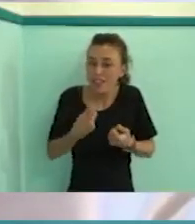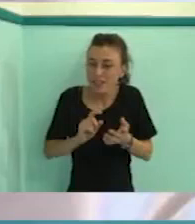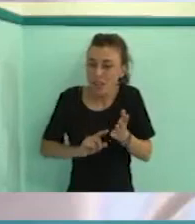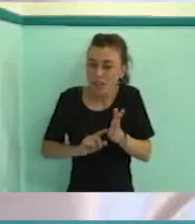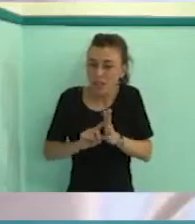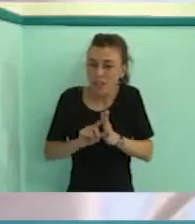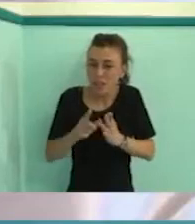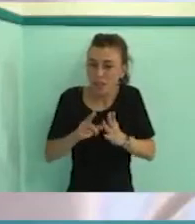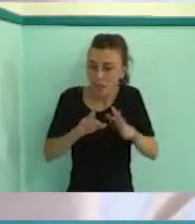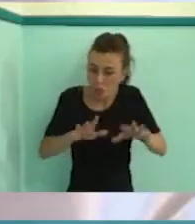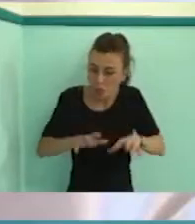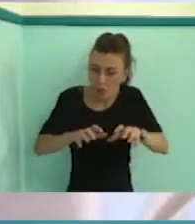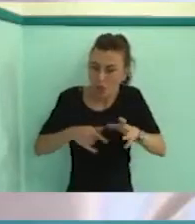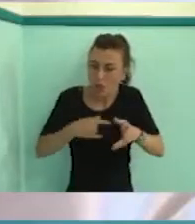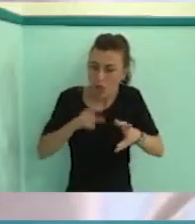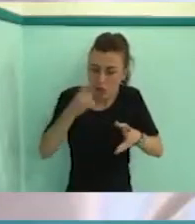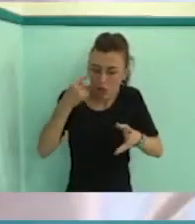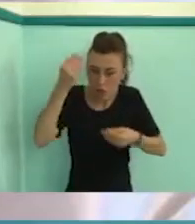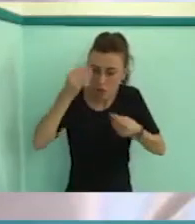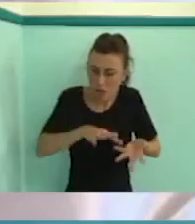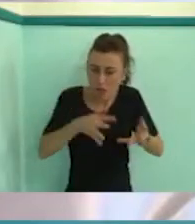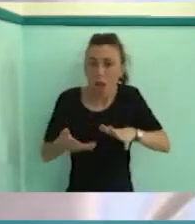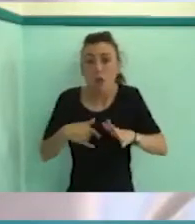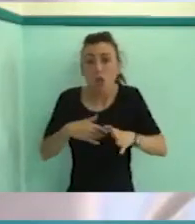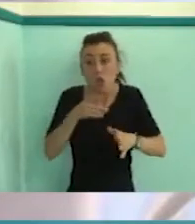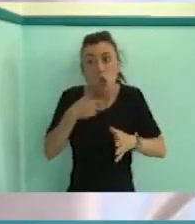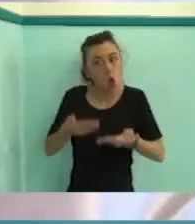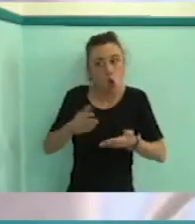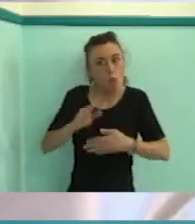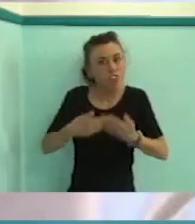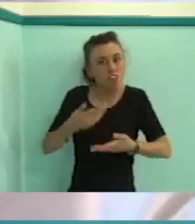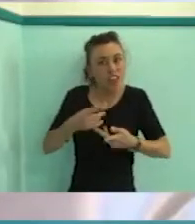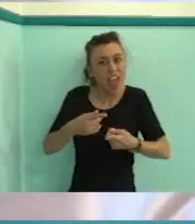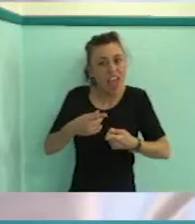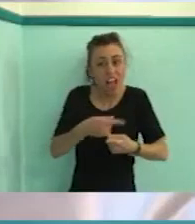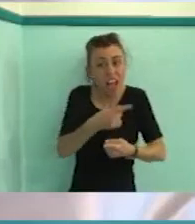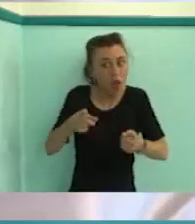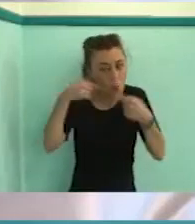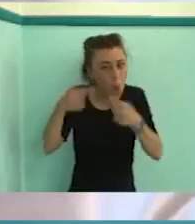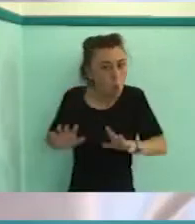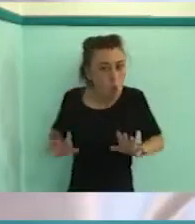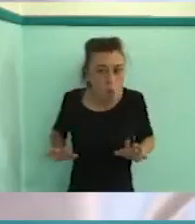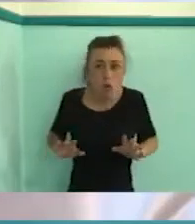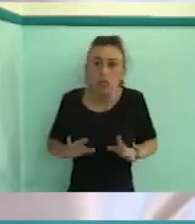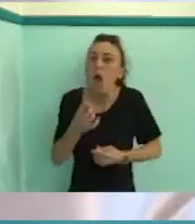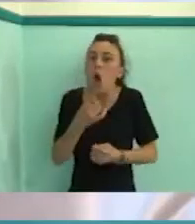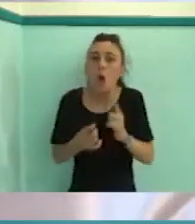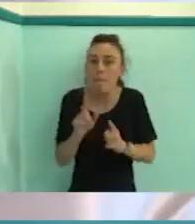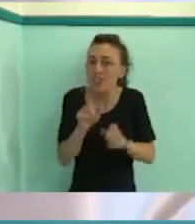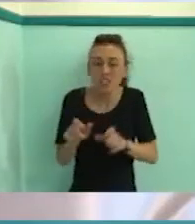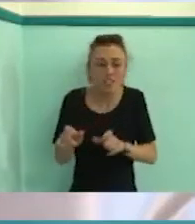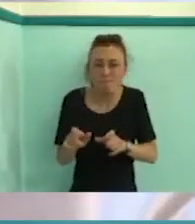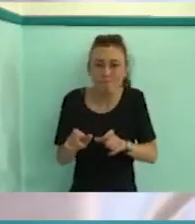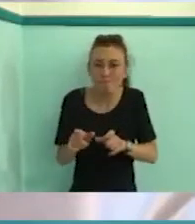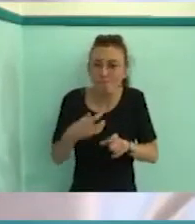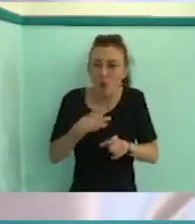cambio y entonces tampoco por eso no no juzgo nunca el proceso de cada uno porque pienso Pues es que y hay gente que nunca lo va a poder hacer o sea hay gente que que